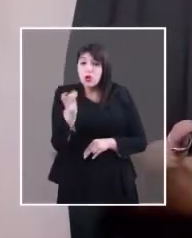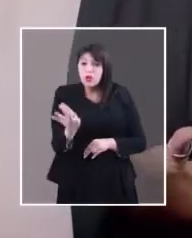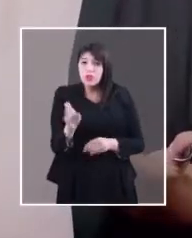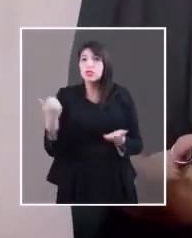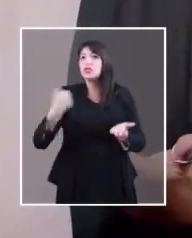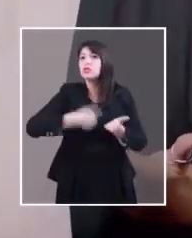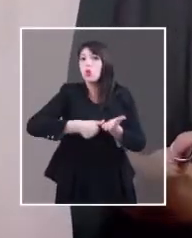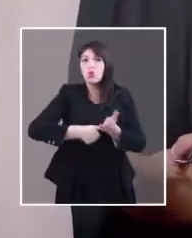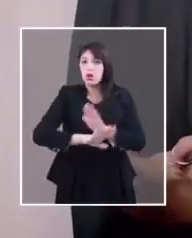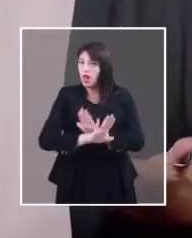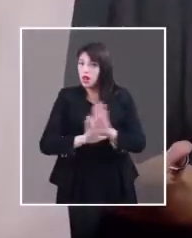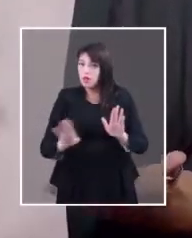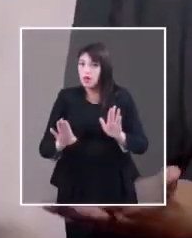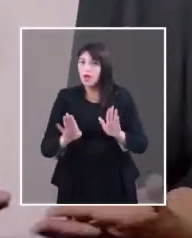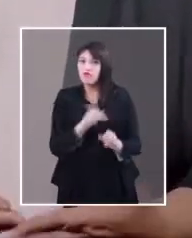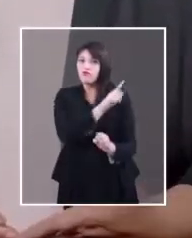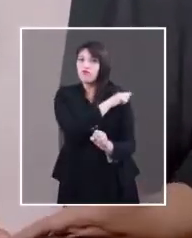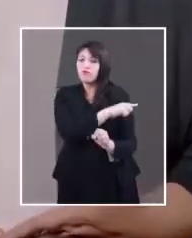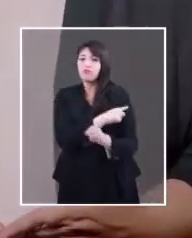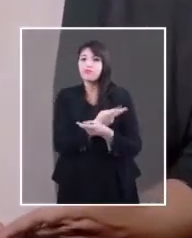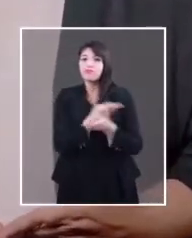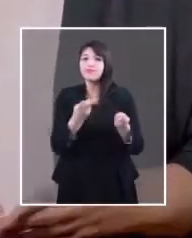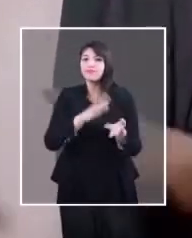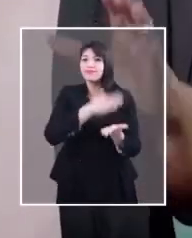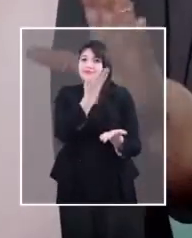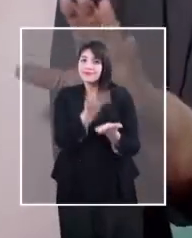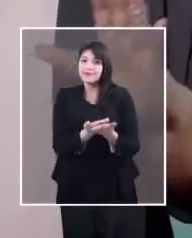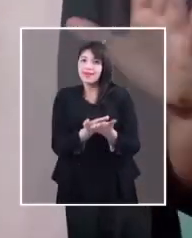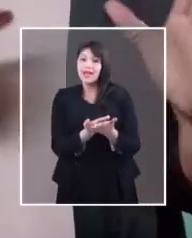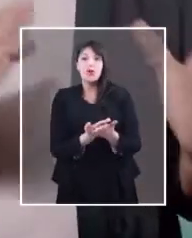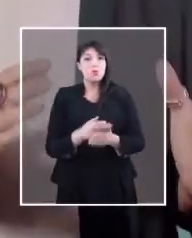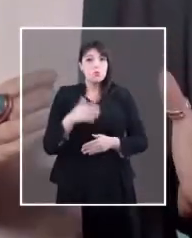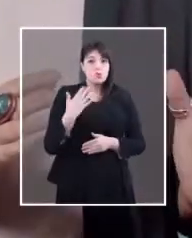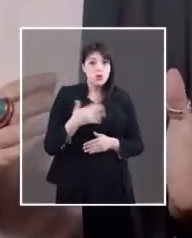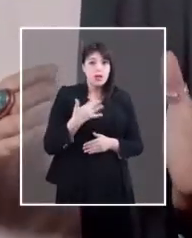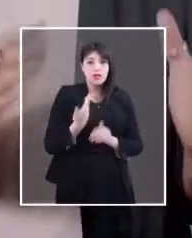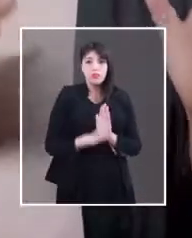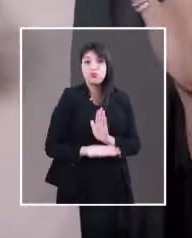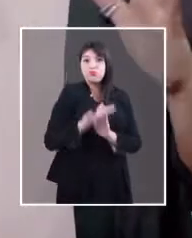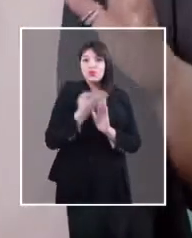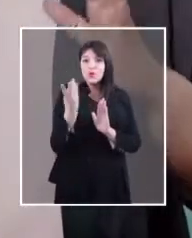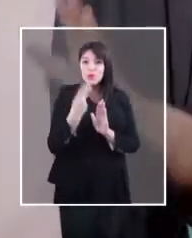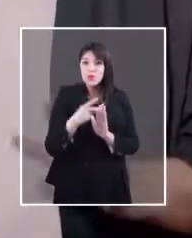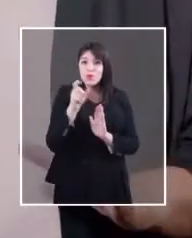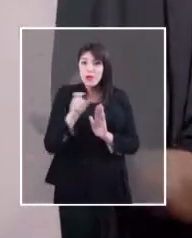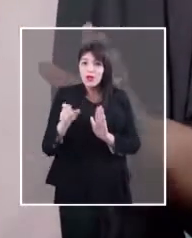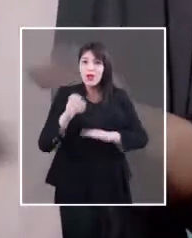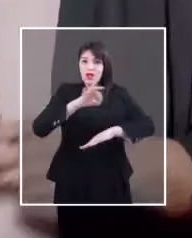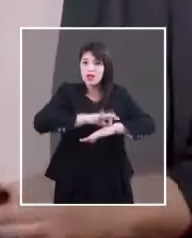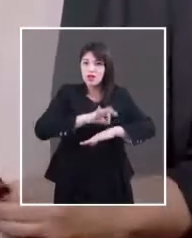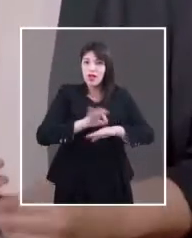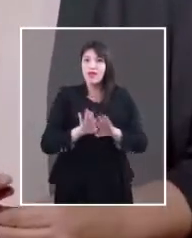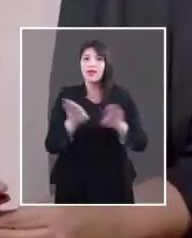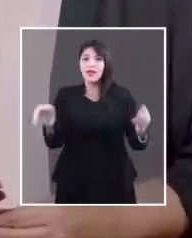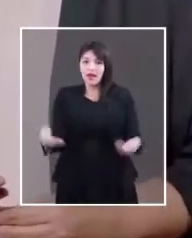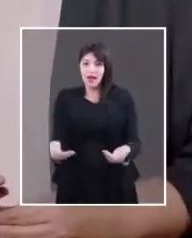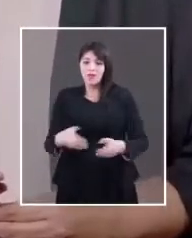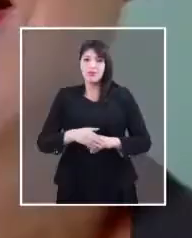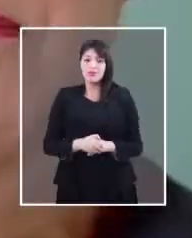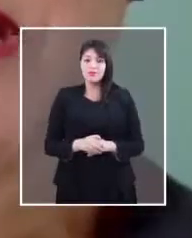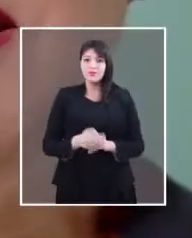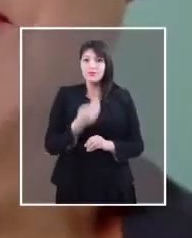seguros complementarios y fortaleceremos la salud pública, modernizando la atención y subiendo el número de especialistas y camas